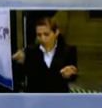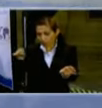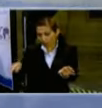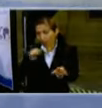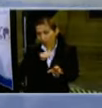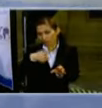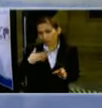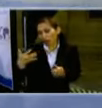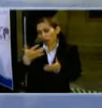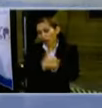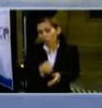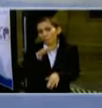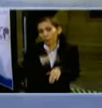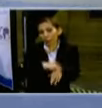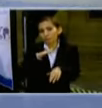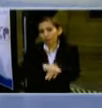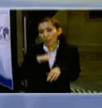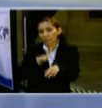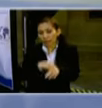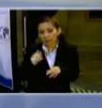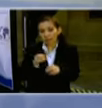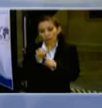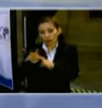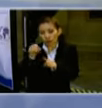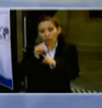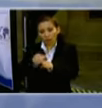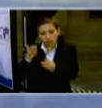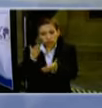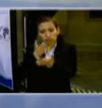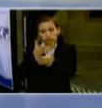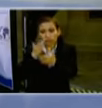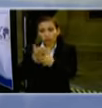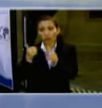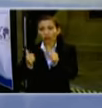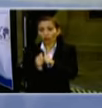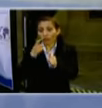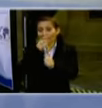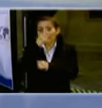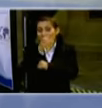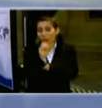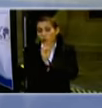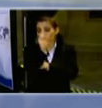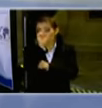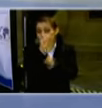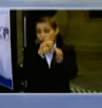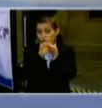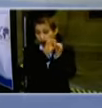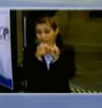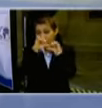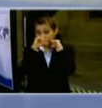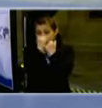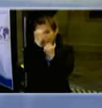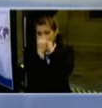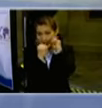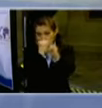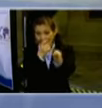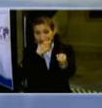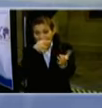están obteniendo cada vez mayor influencia. De conformidad con la Unión de Asociaciones